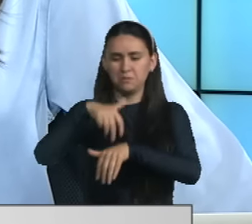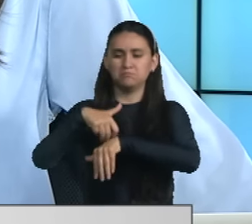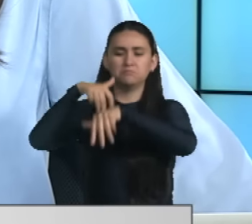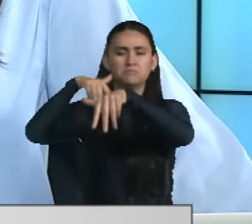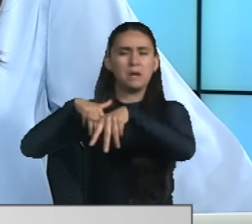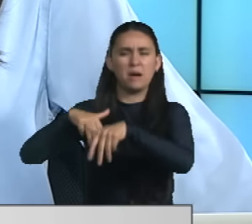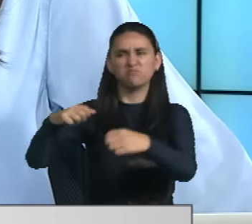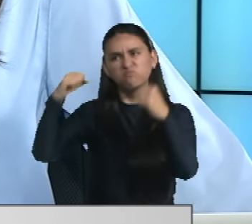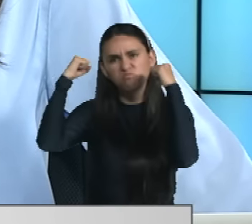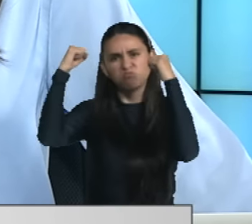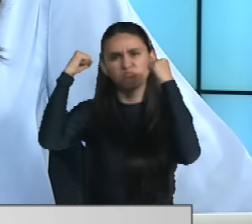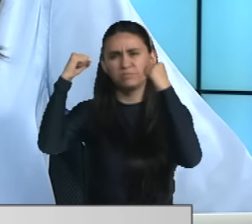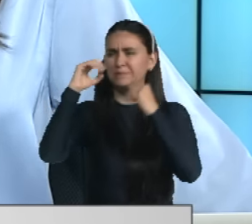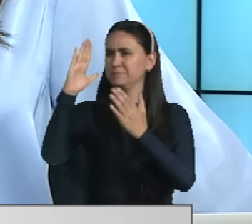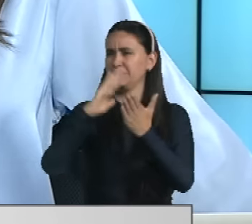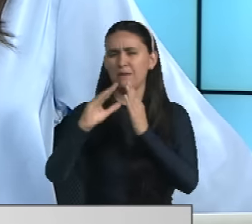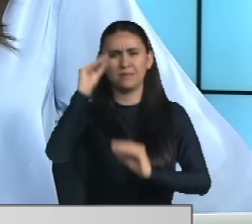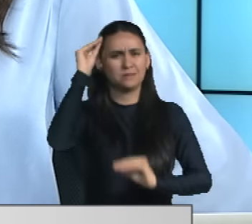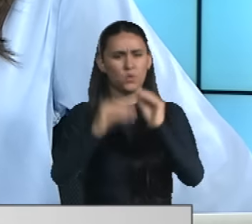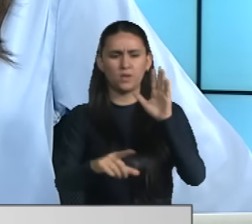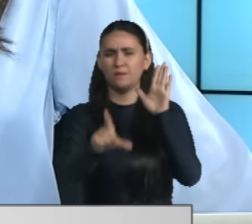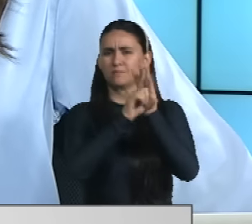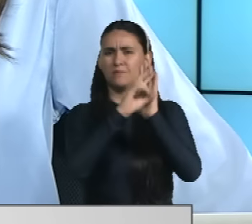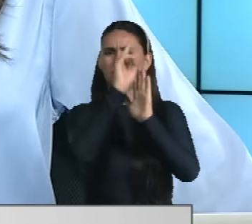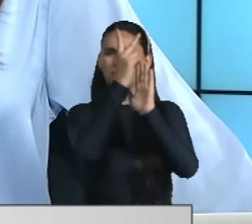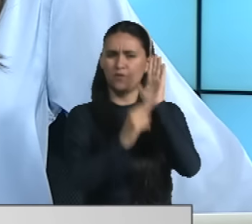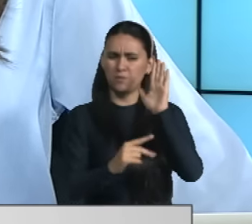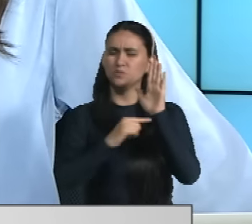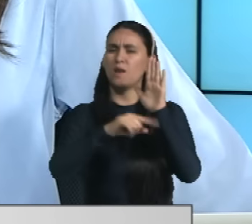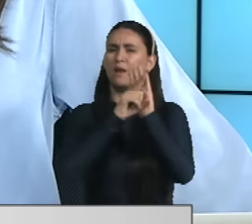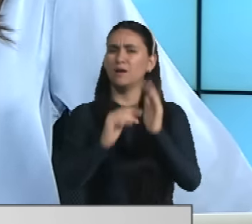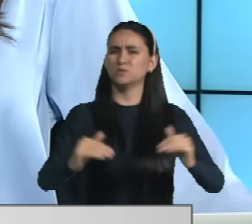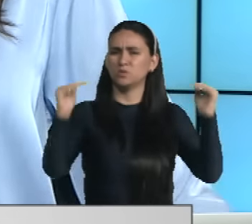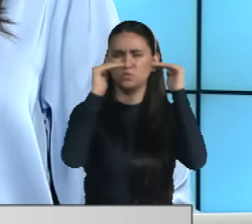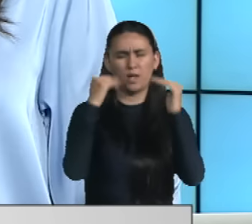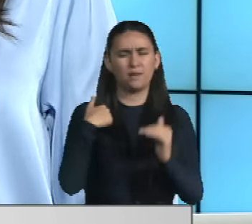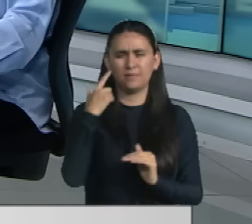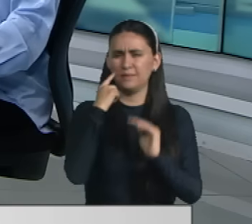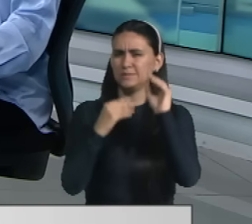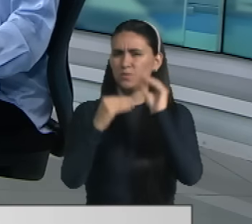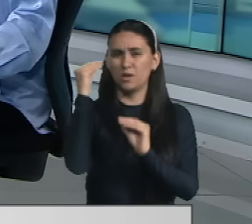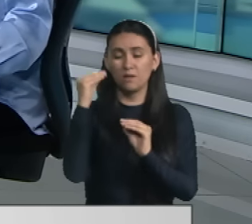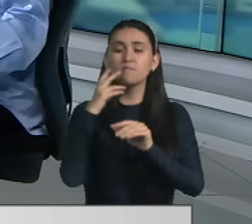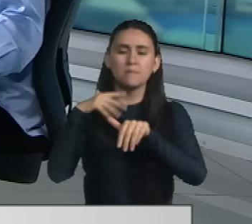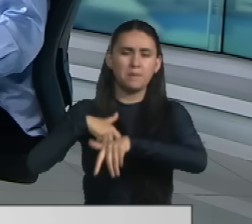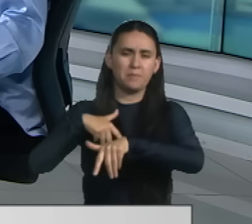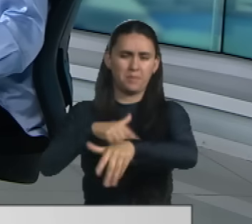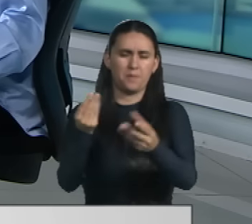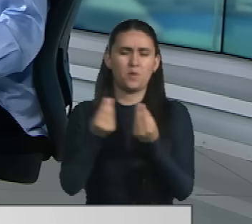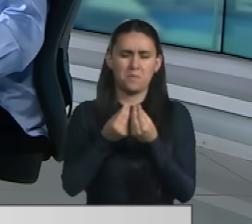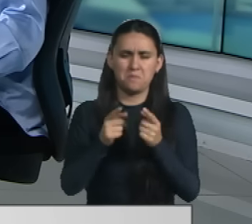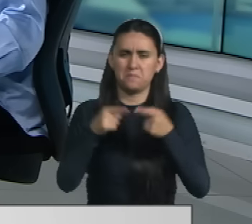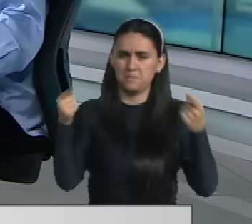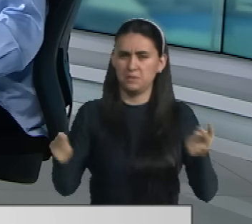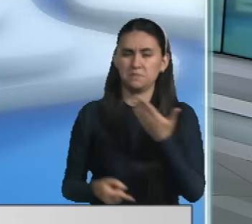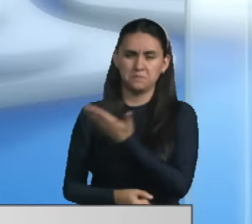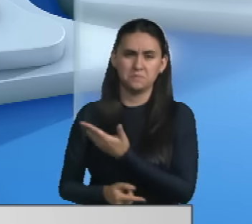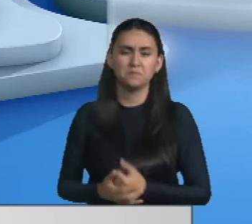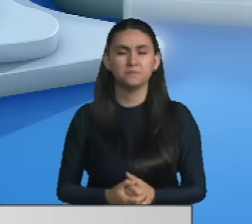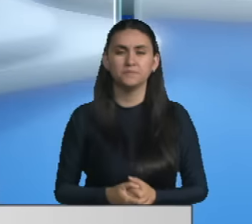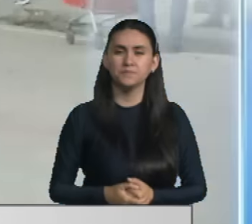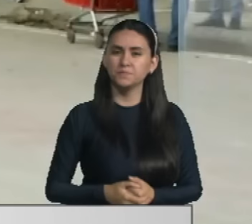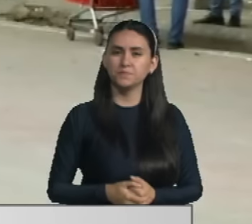para protestar contra el proyecto de ley estatutaria de la educación. Jorge Castro en la capital del Atlántico con los detalles. Jorge, buenas tardes.